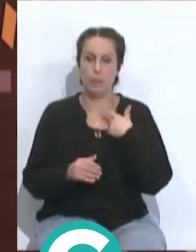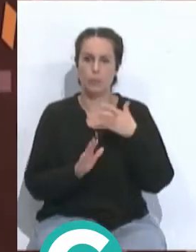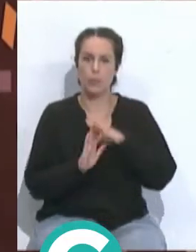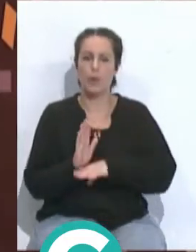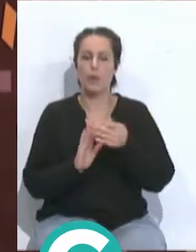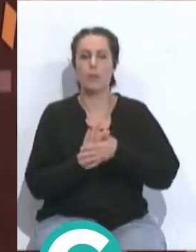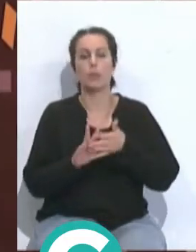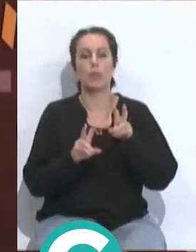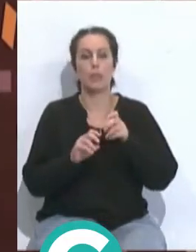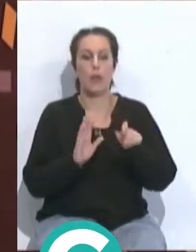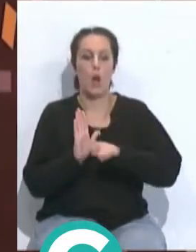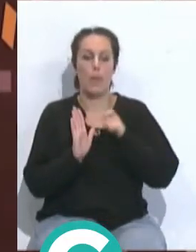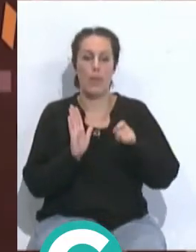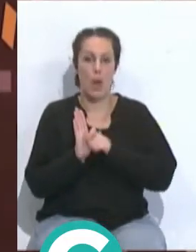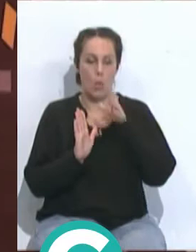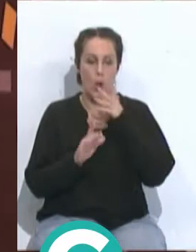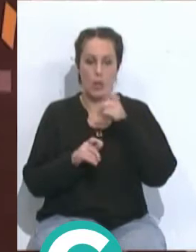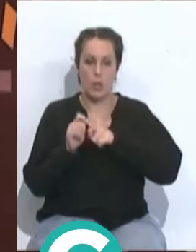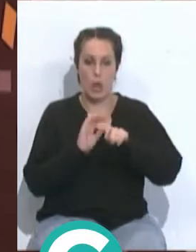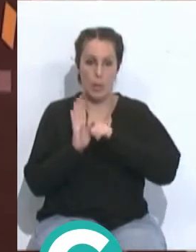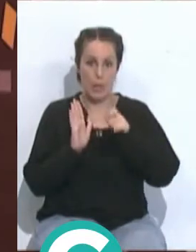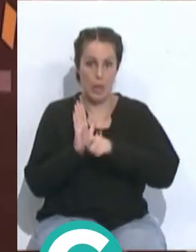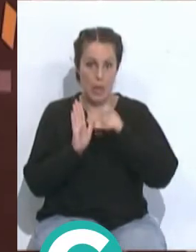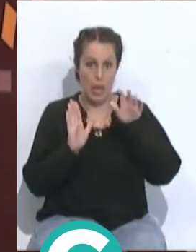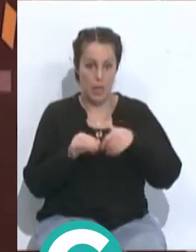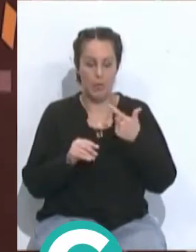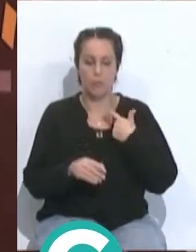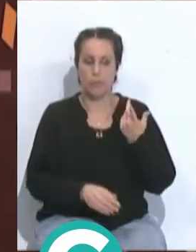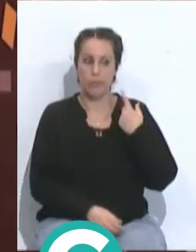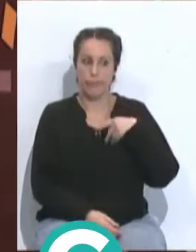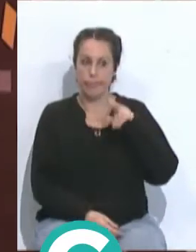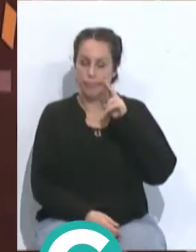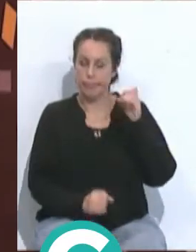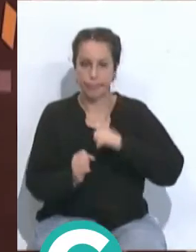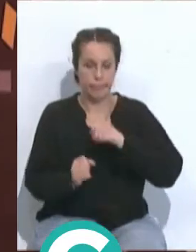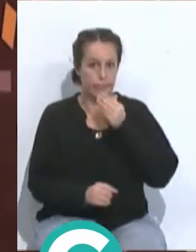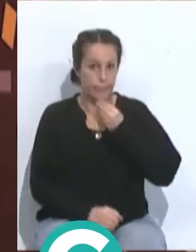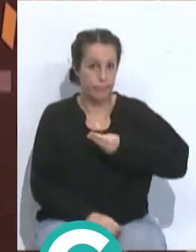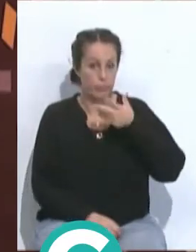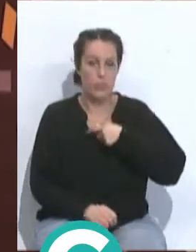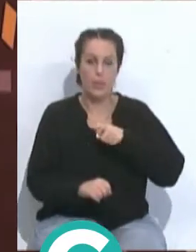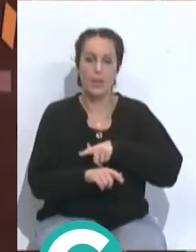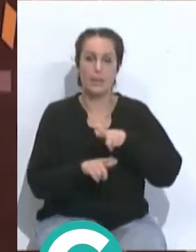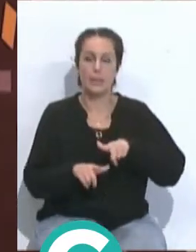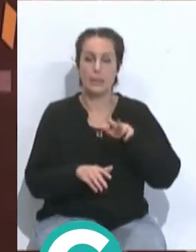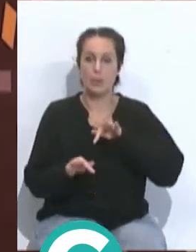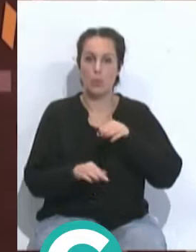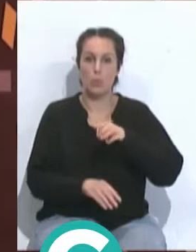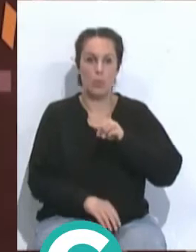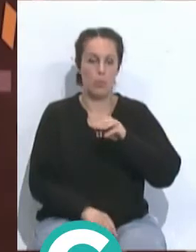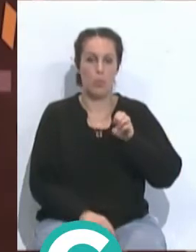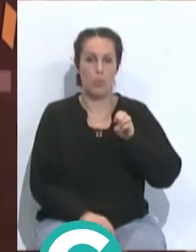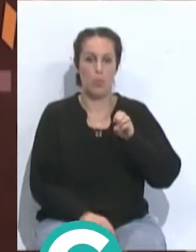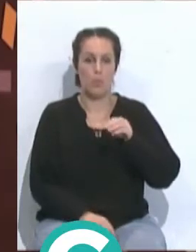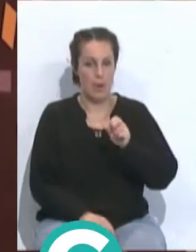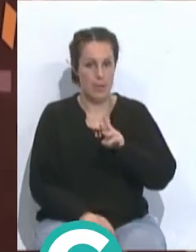romanceros, porque, bueno, pues gracias a la Asociación de Romanceros de Cádiz hemos podido disfrutar de un magnífico concurso en la Sala Teatro Momar, con además unos niveles